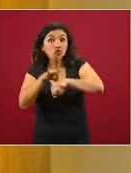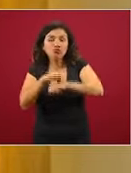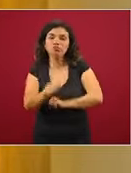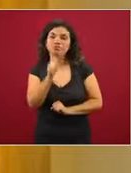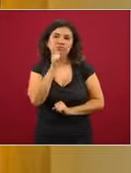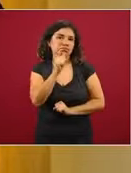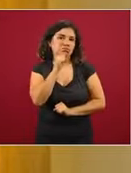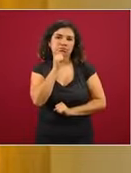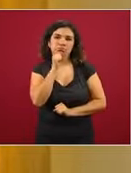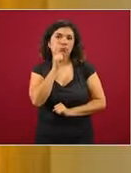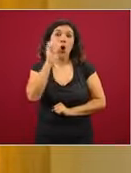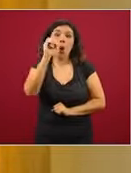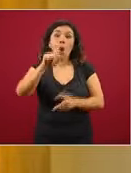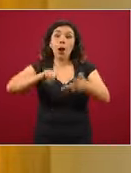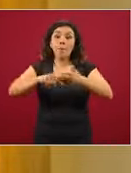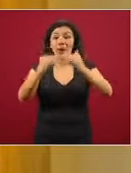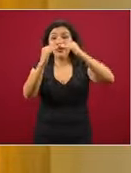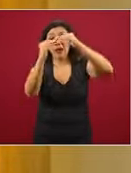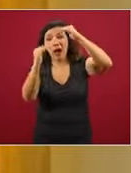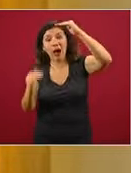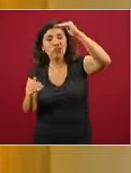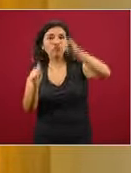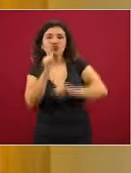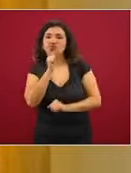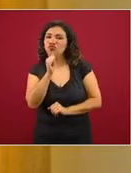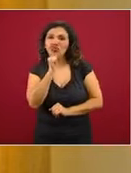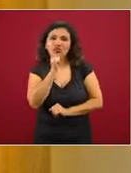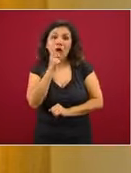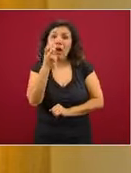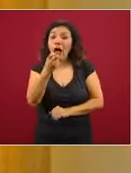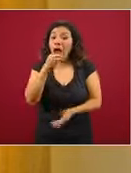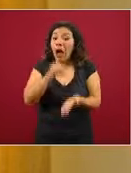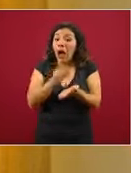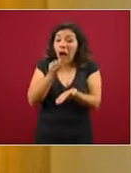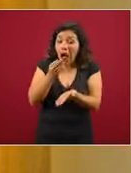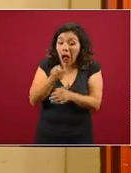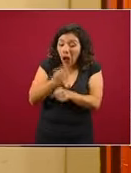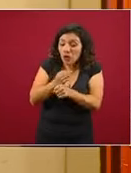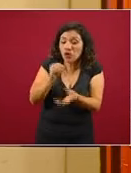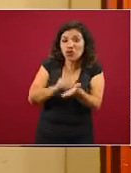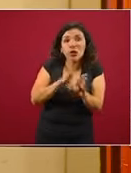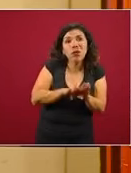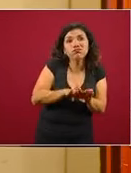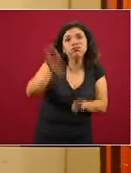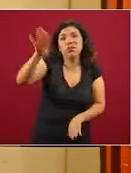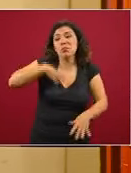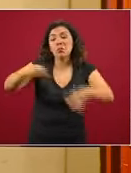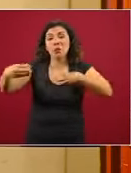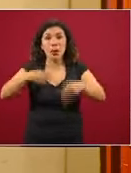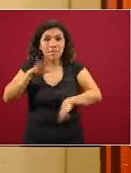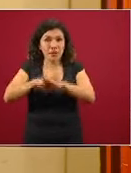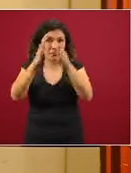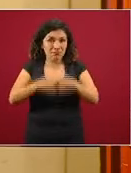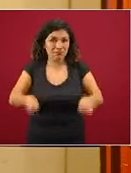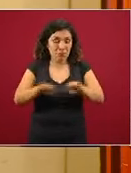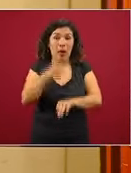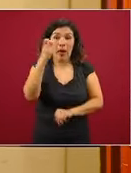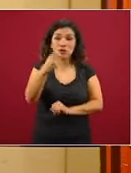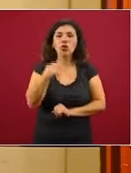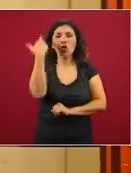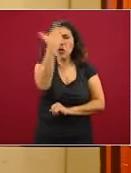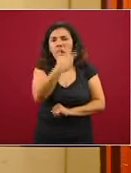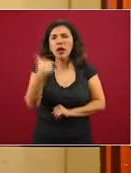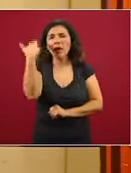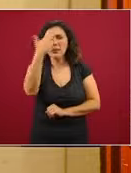no está todavía empezando a disminuir, no, está en una fase ascendente, por eso es importante. Y revisaremos para cada uno de los